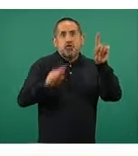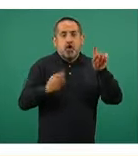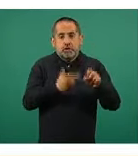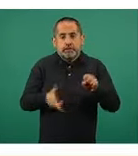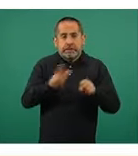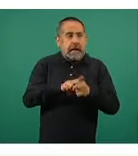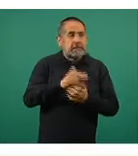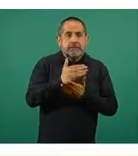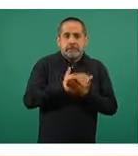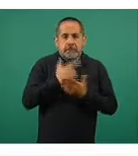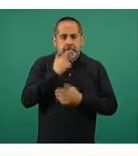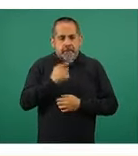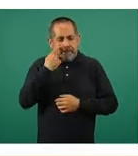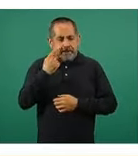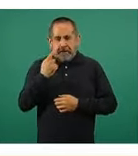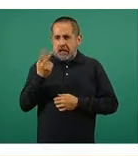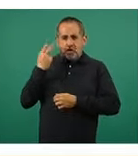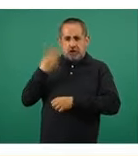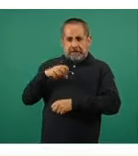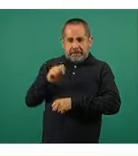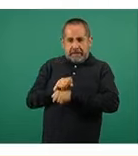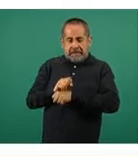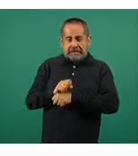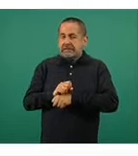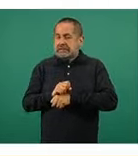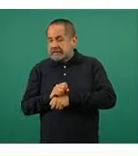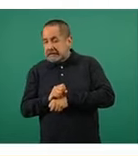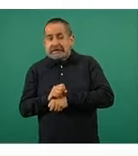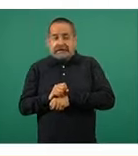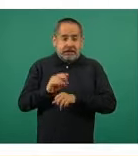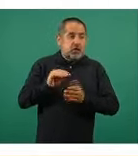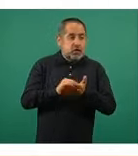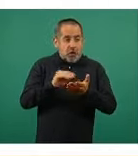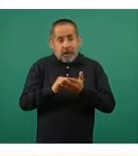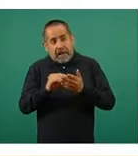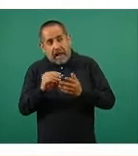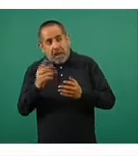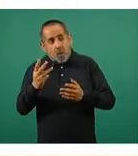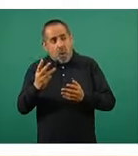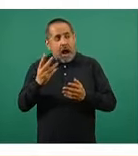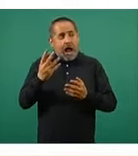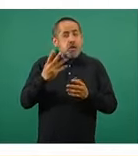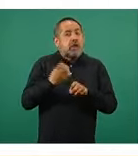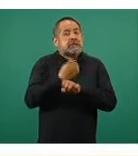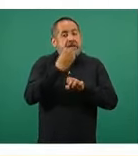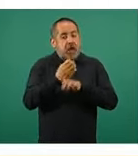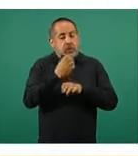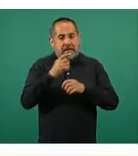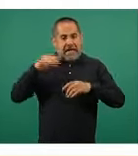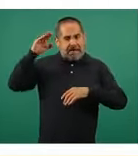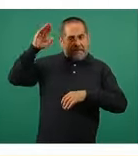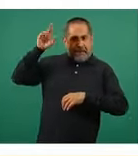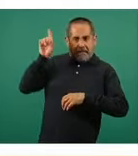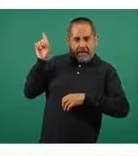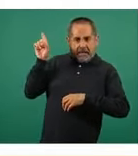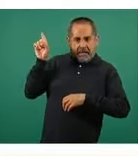de semanas que su servidora estuvo con ustedes, incluso todavía teníamos 4 entidades federativas en el primer recuadro, que yo les